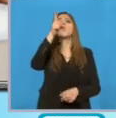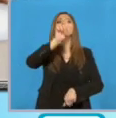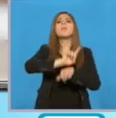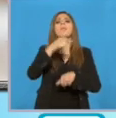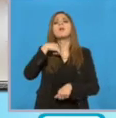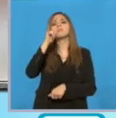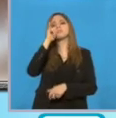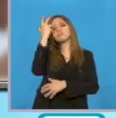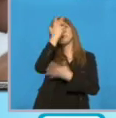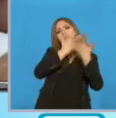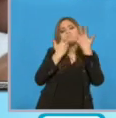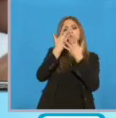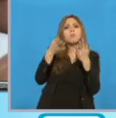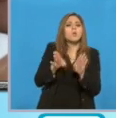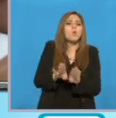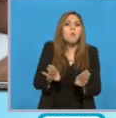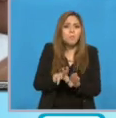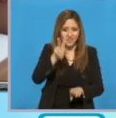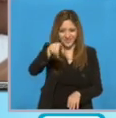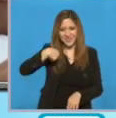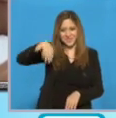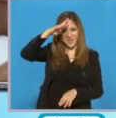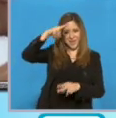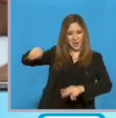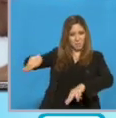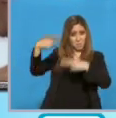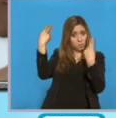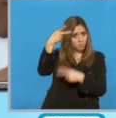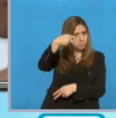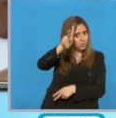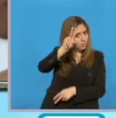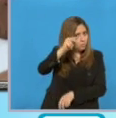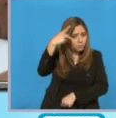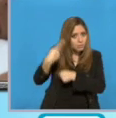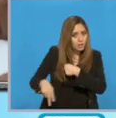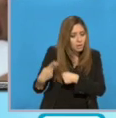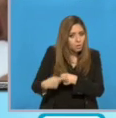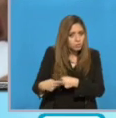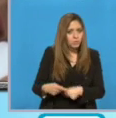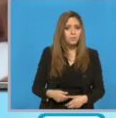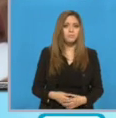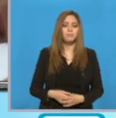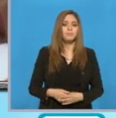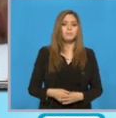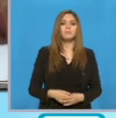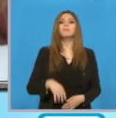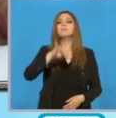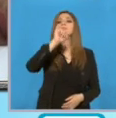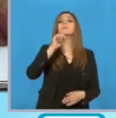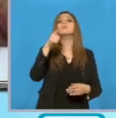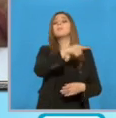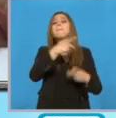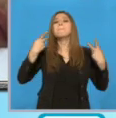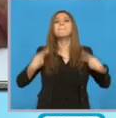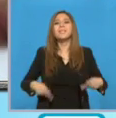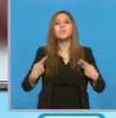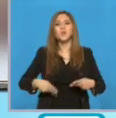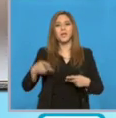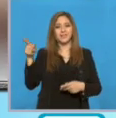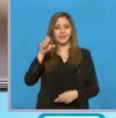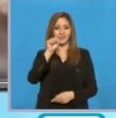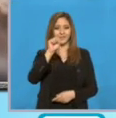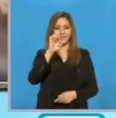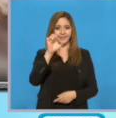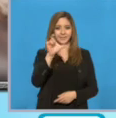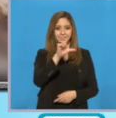Claro, bueno, porque ¿no? Es que suena broma, puede pero suceder. es muy peligroso. Puede suceder. Fíjate que además la mayoría de las personas con sexomnia, digamos,